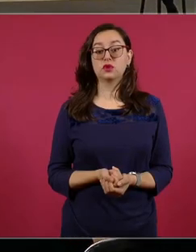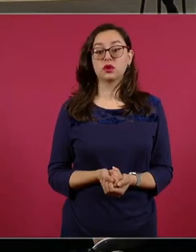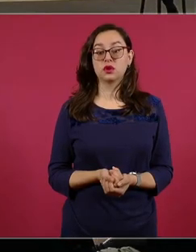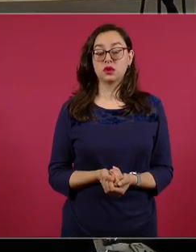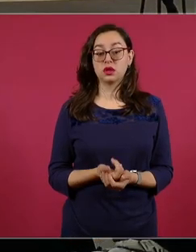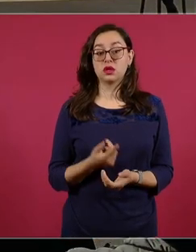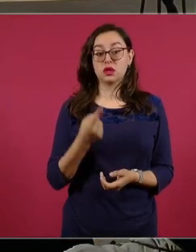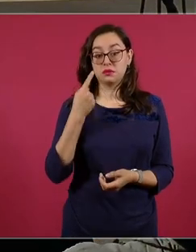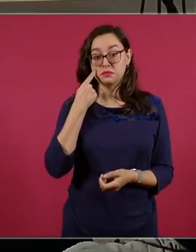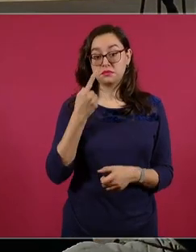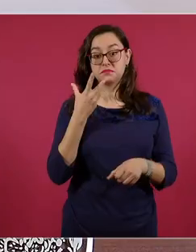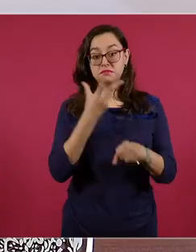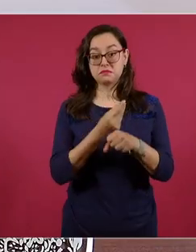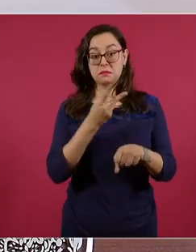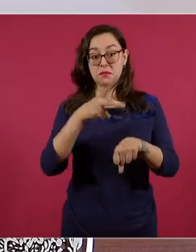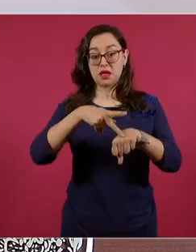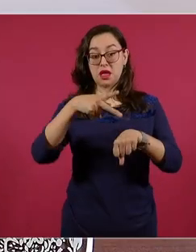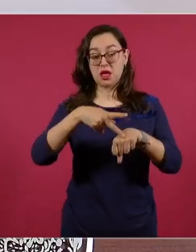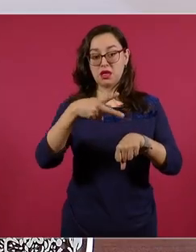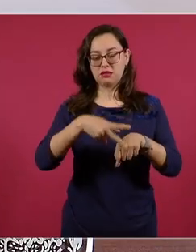487.751 metros cúbicos de balasto,